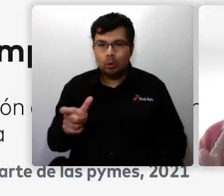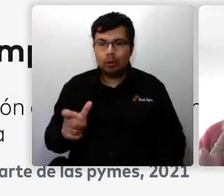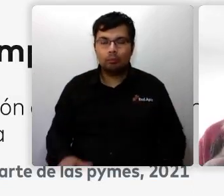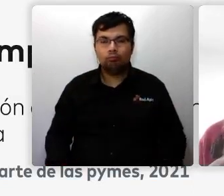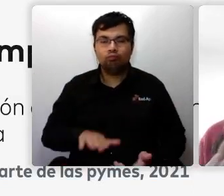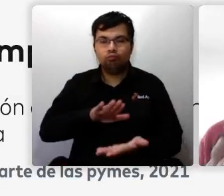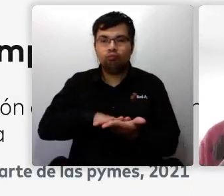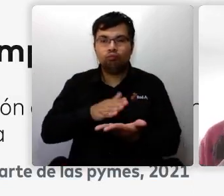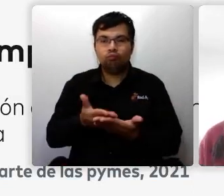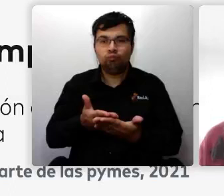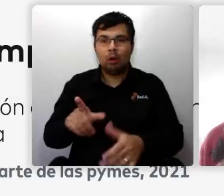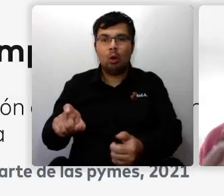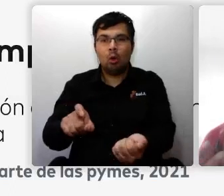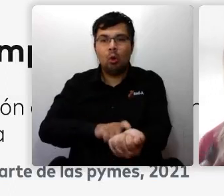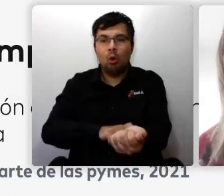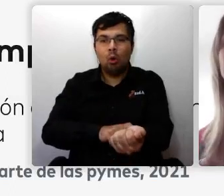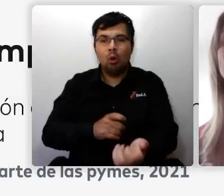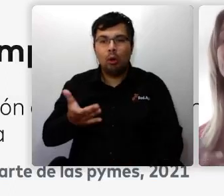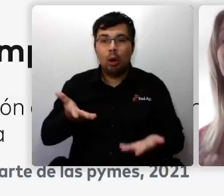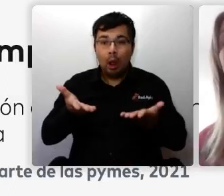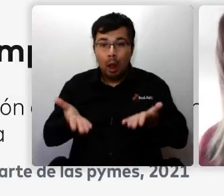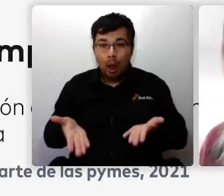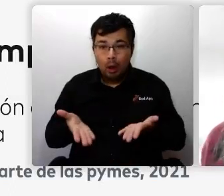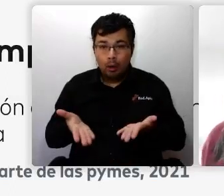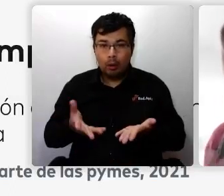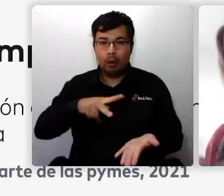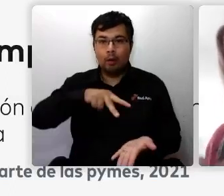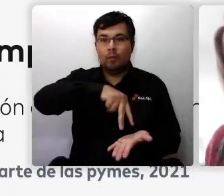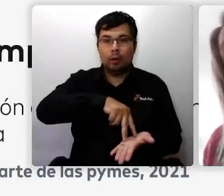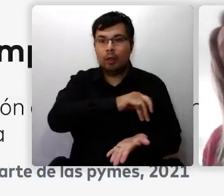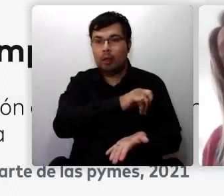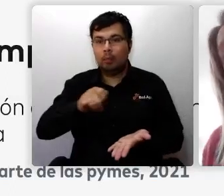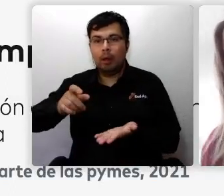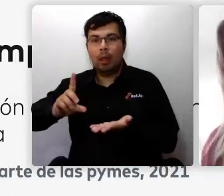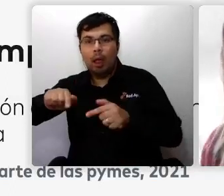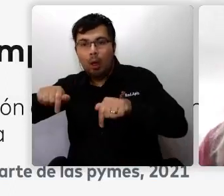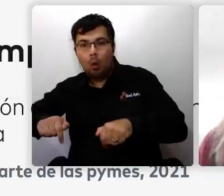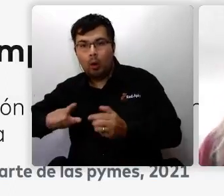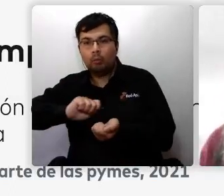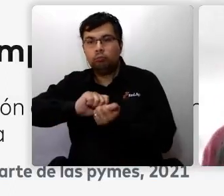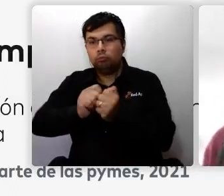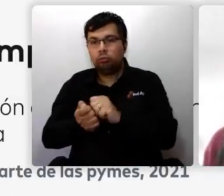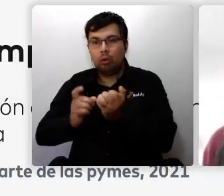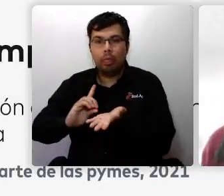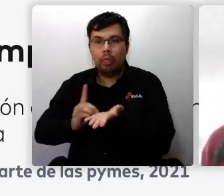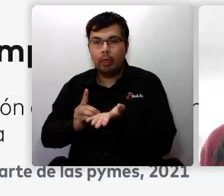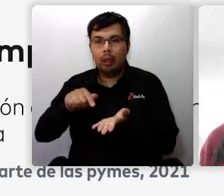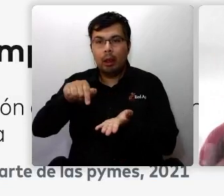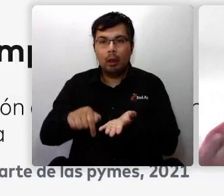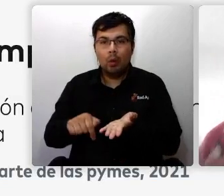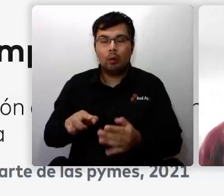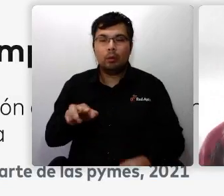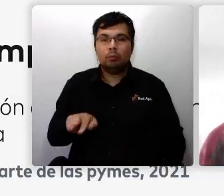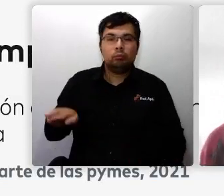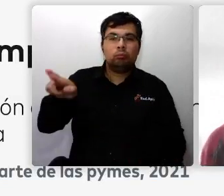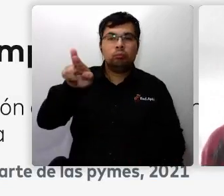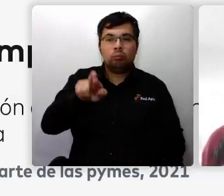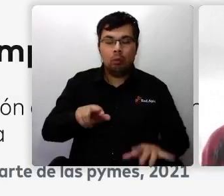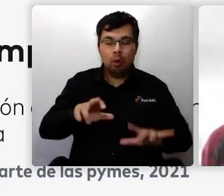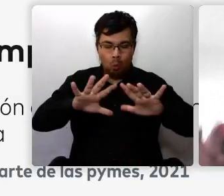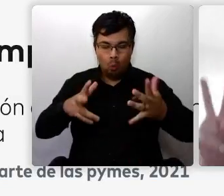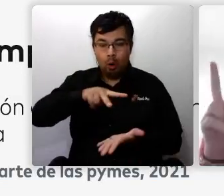Lo que hacíamos anteriormente de forma física lo pasamos a hacer de forma digital, y ahora que ya estamos volviendo a este mundo de presencialidad y ya